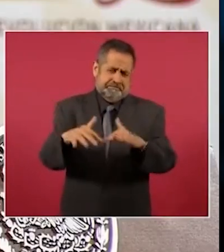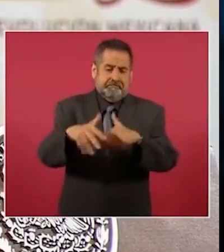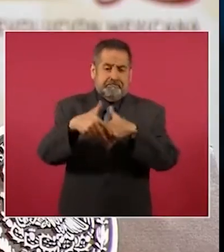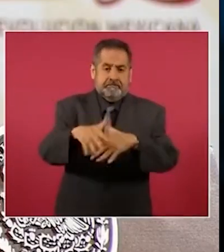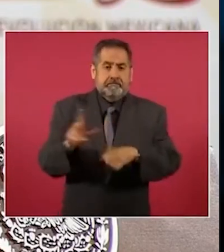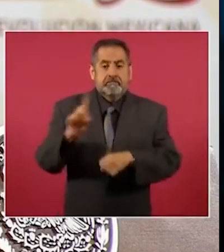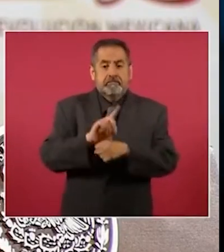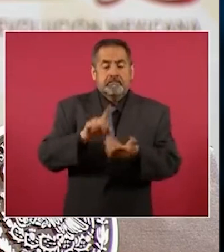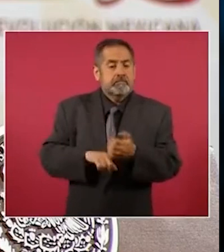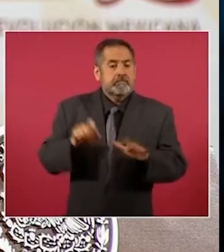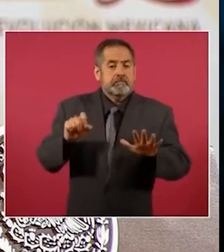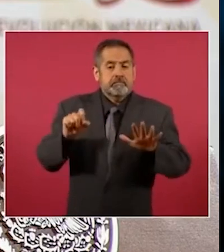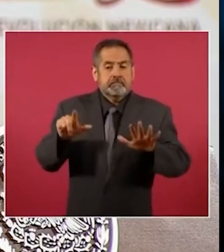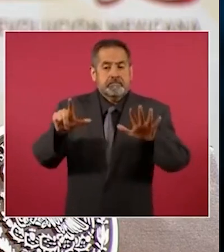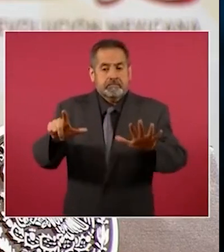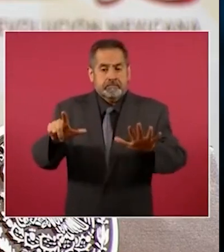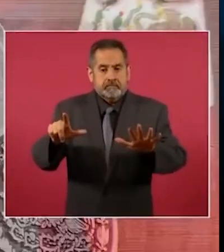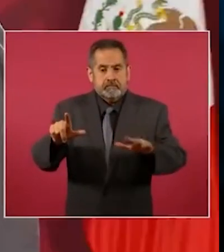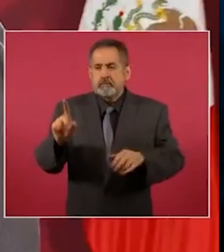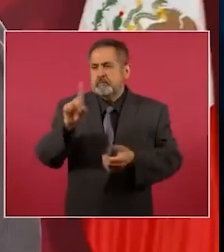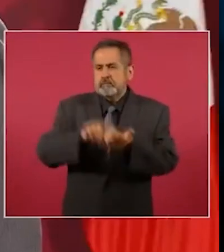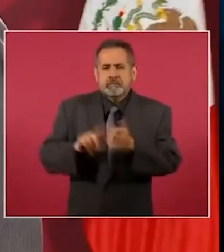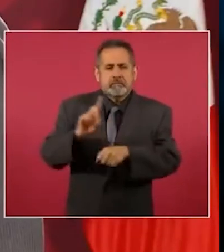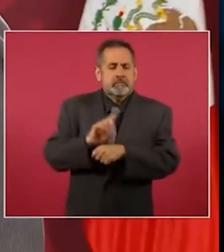el 27, un domingo,